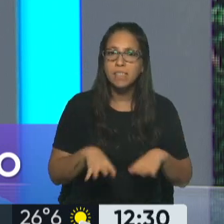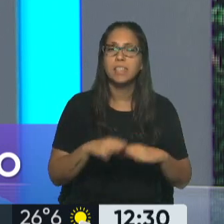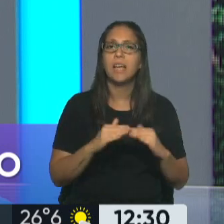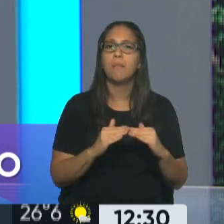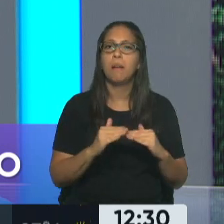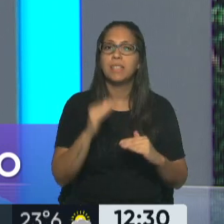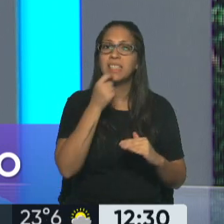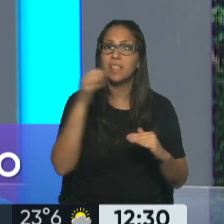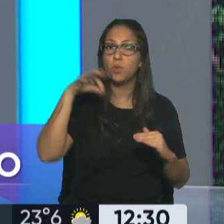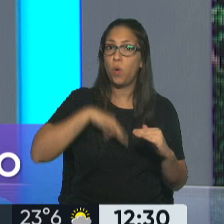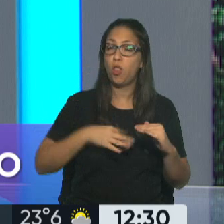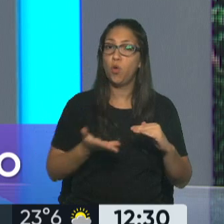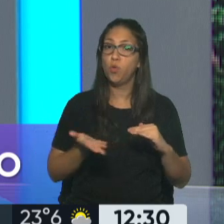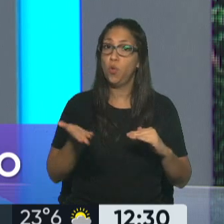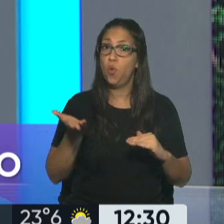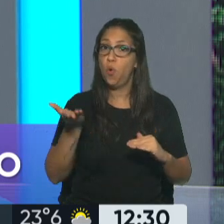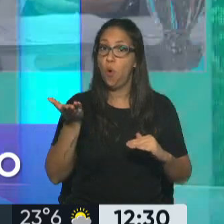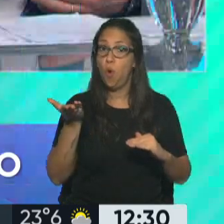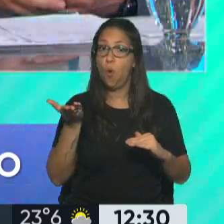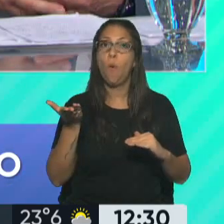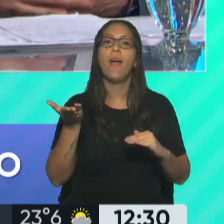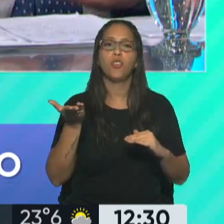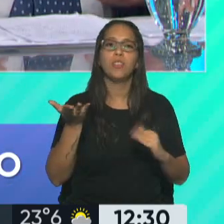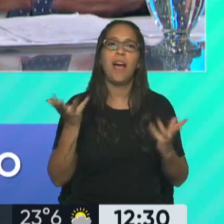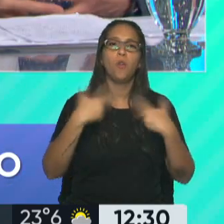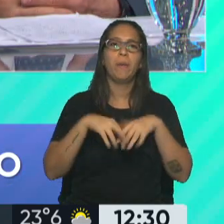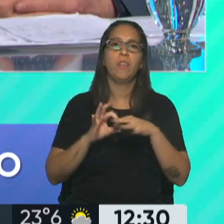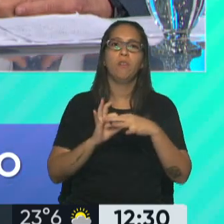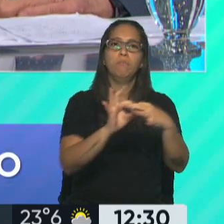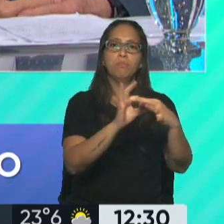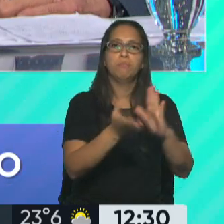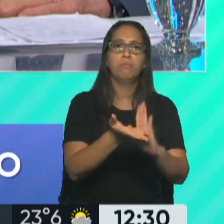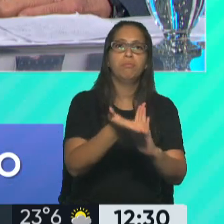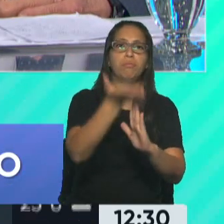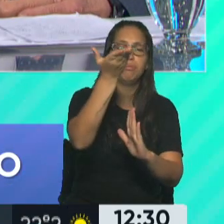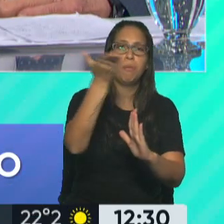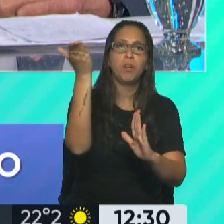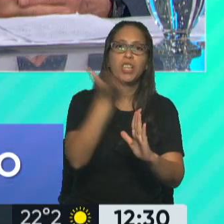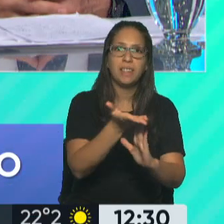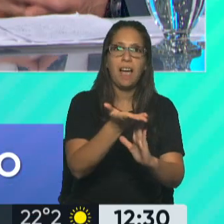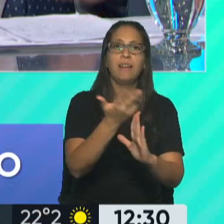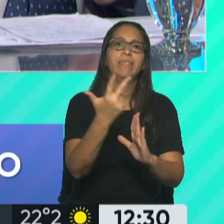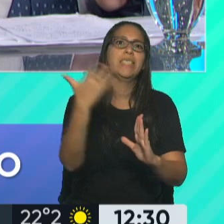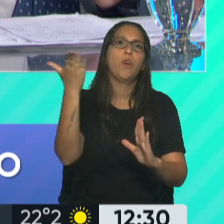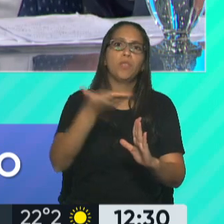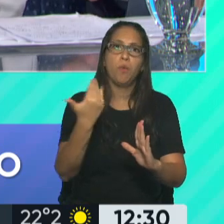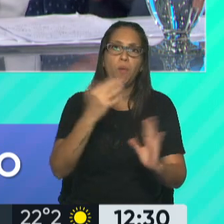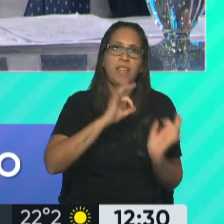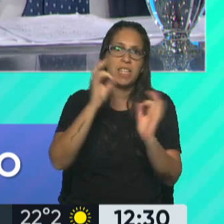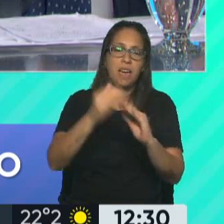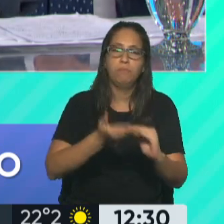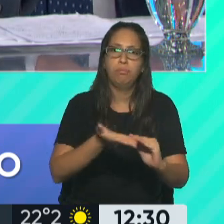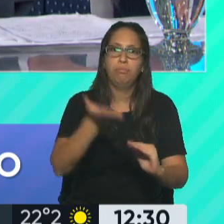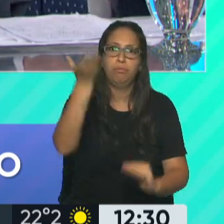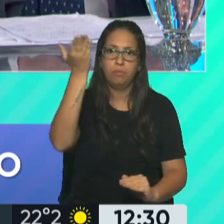la remuneración, va aumentando la alícuota hasta llegar al 35%. El problema que existía con